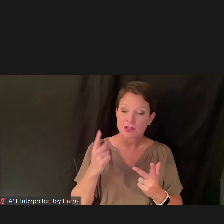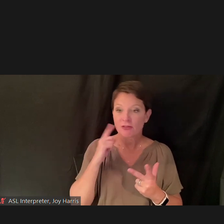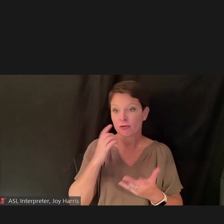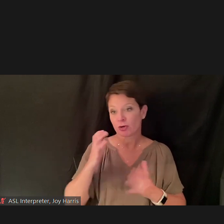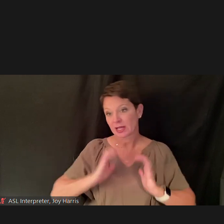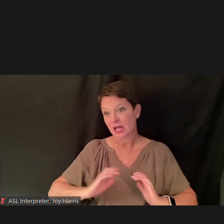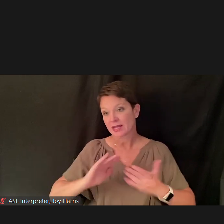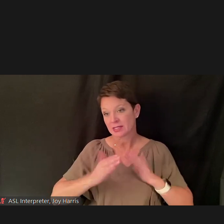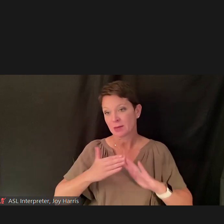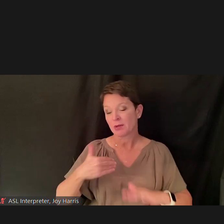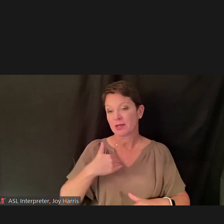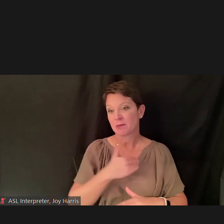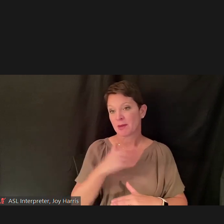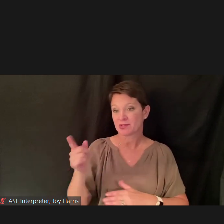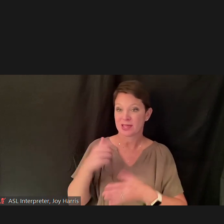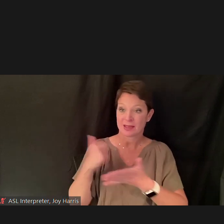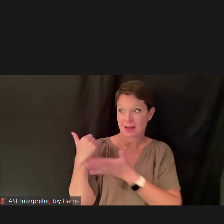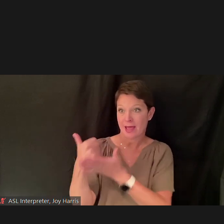agencias